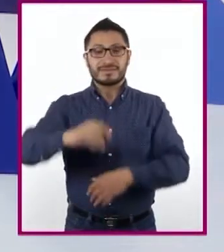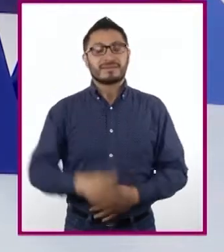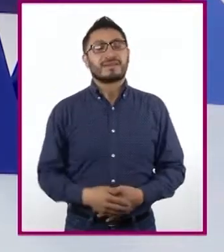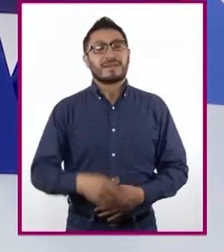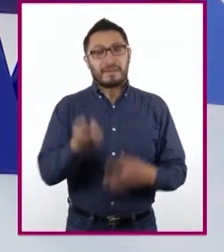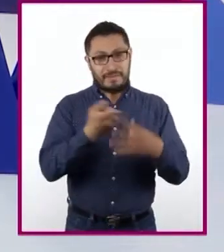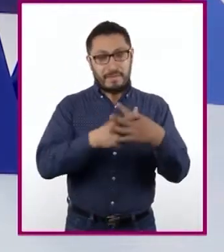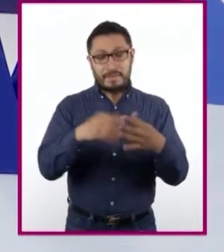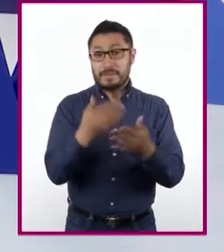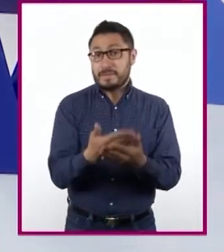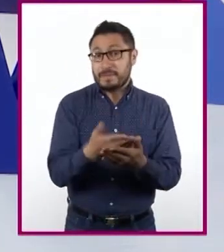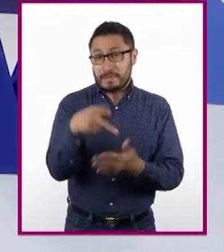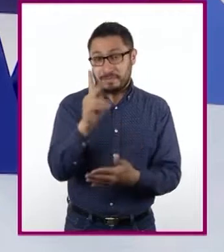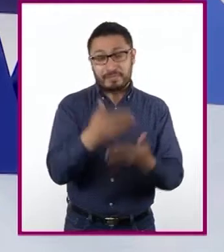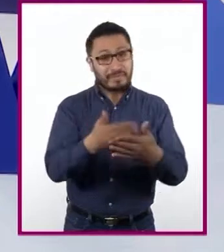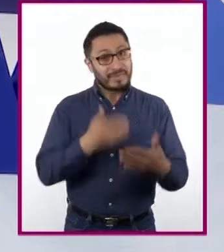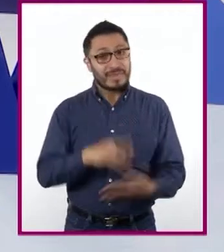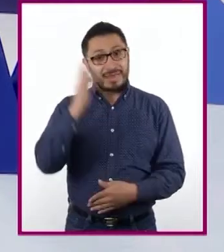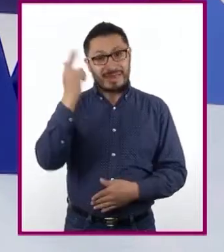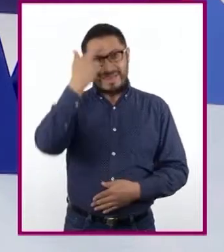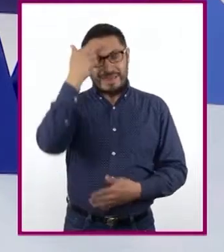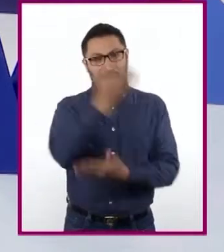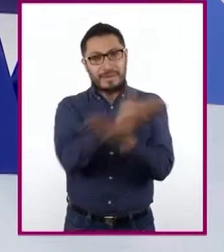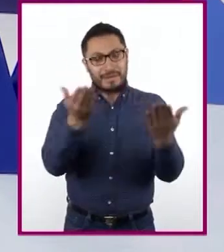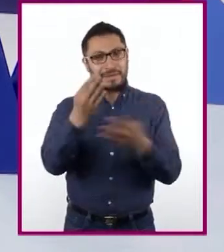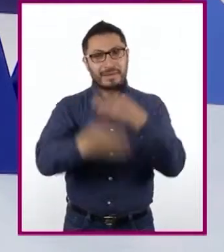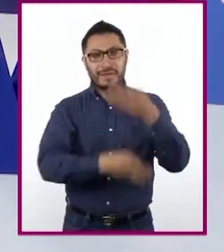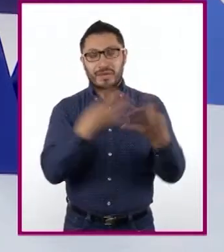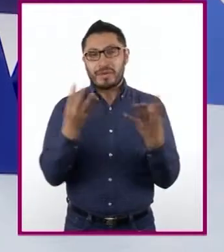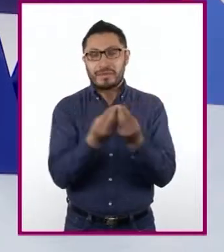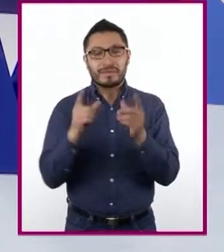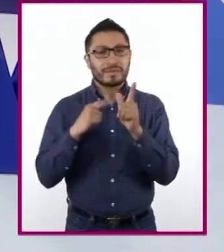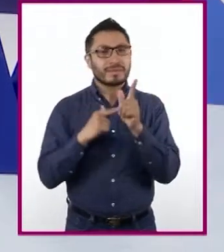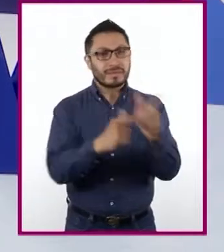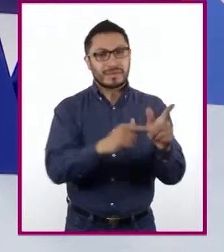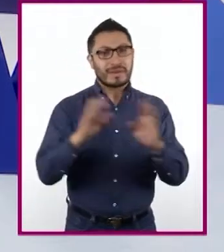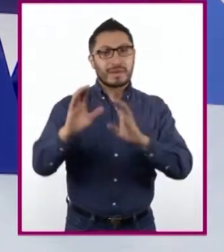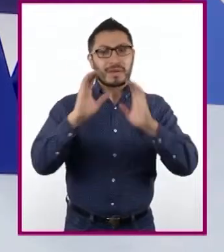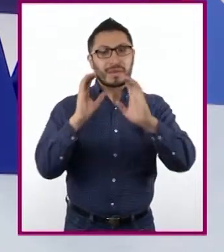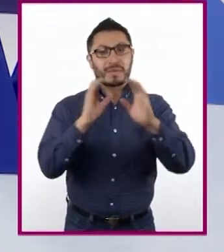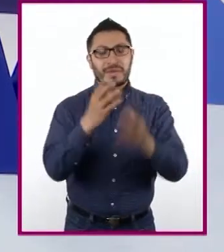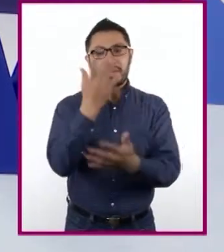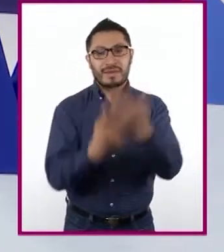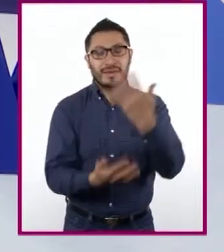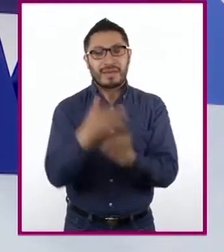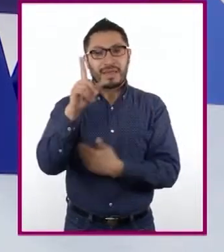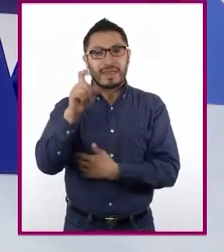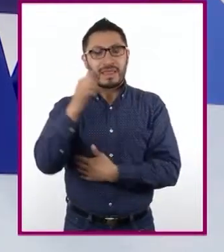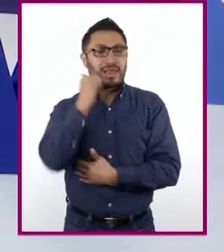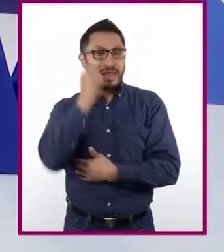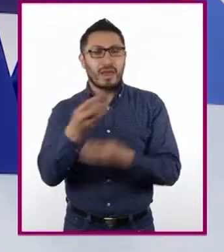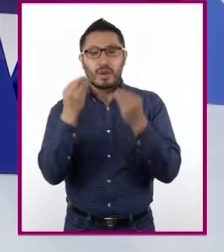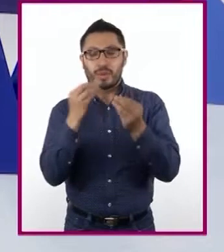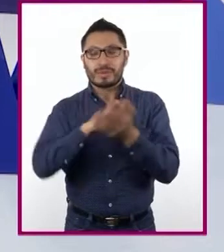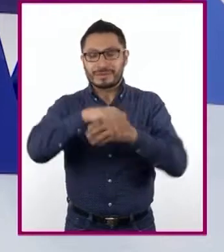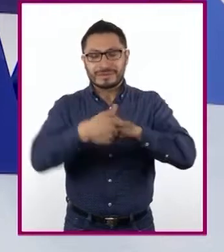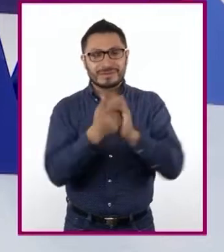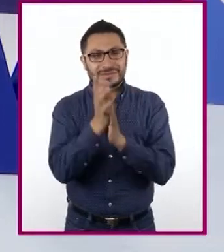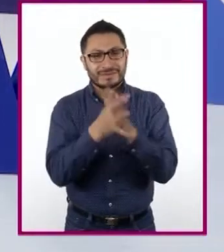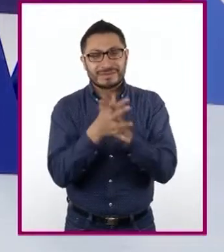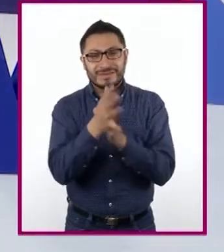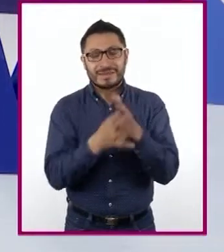Antes de iniciar, les recuerdo que debemos de seguir cuidándonos lavando frecuentemente nuestras manos con agua y abundante